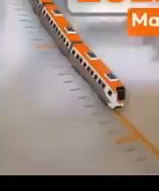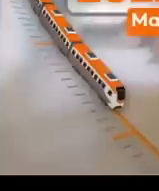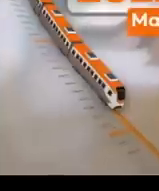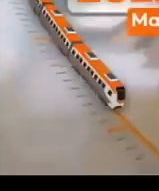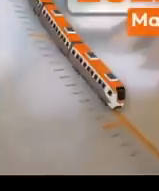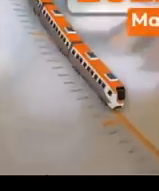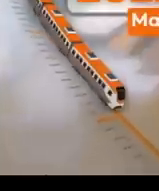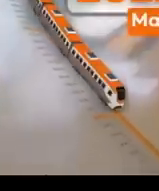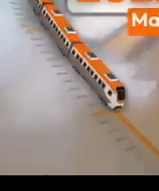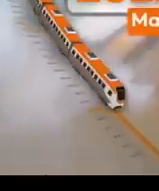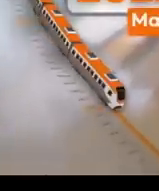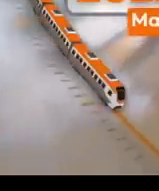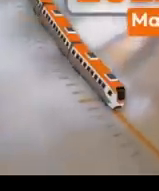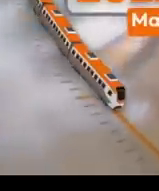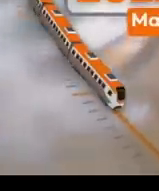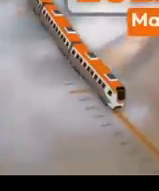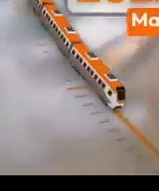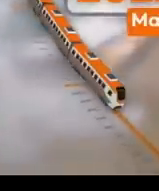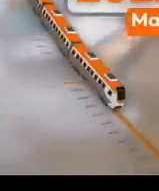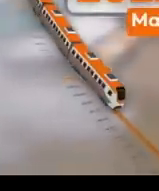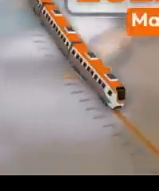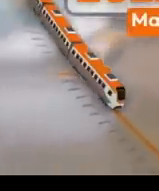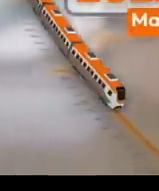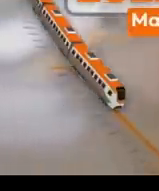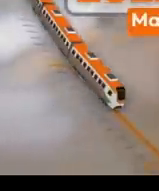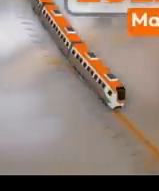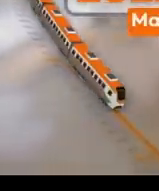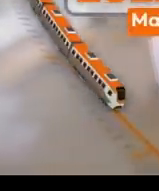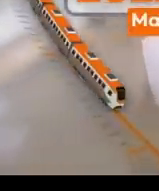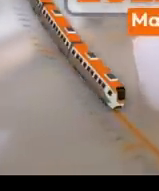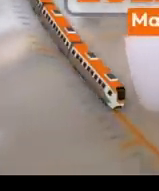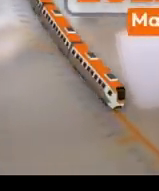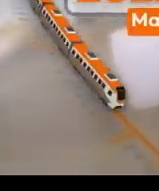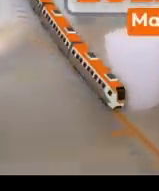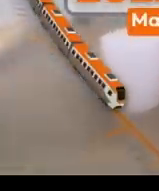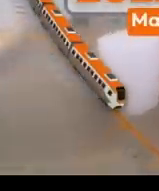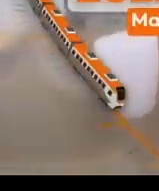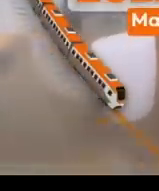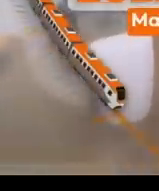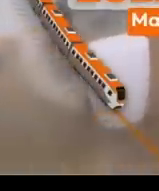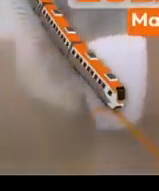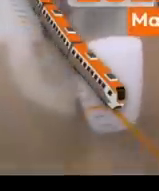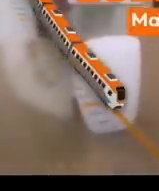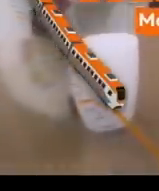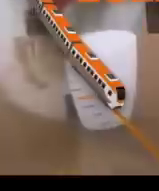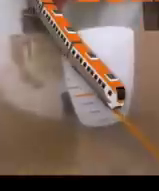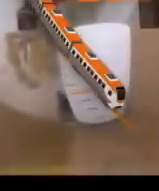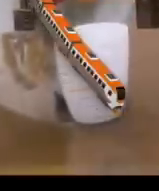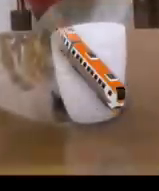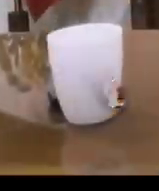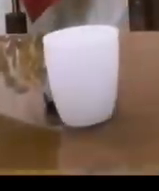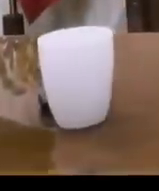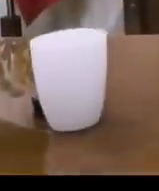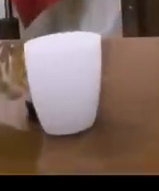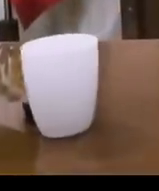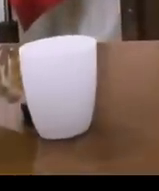después de 12 años de lucha y de 3 años de trabajo técnico muy intenso, me da una enorme alegría poder anunciarle al pueblo de Jalisco que este